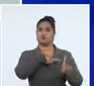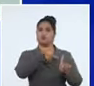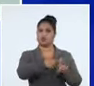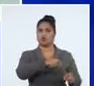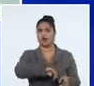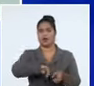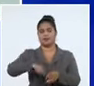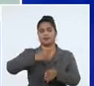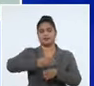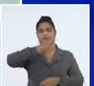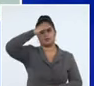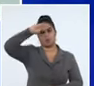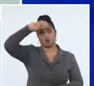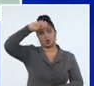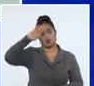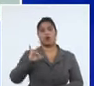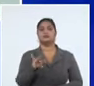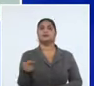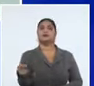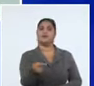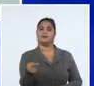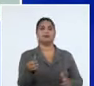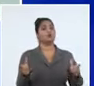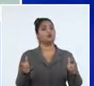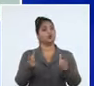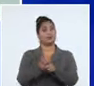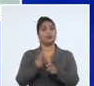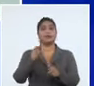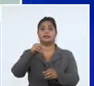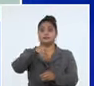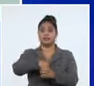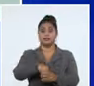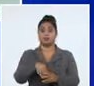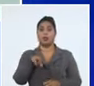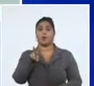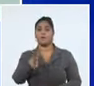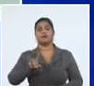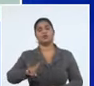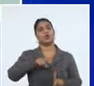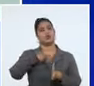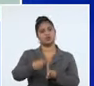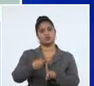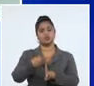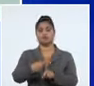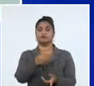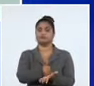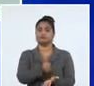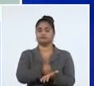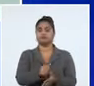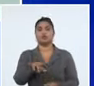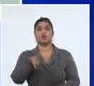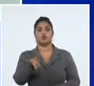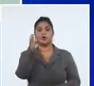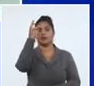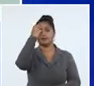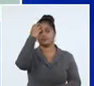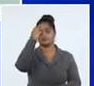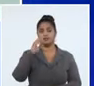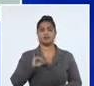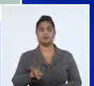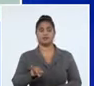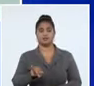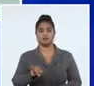menos que el día anterior en 7 de sus 9 municipios. Santiago de Cuba reporta 9, tercer frente 6,